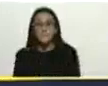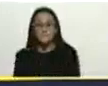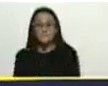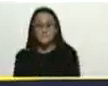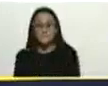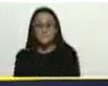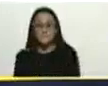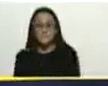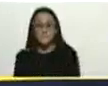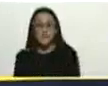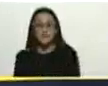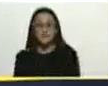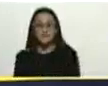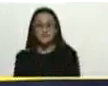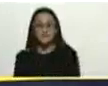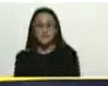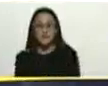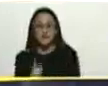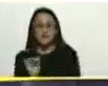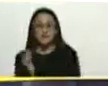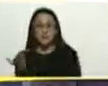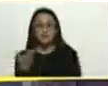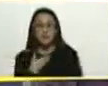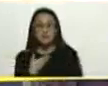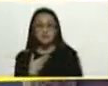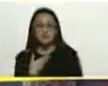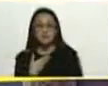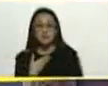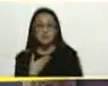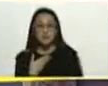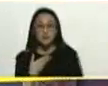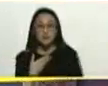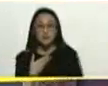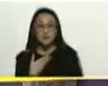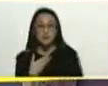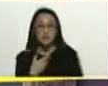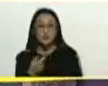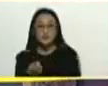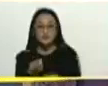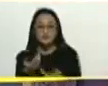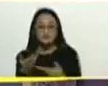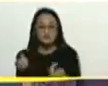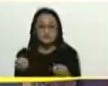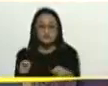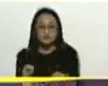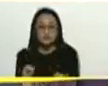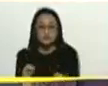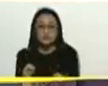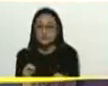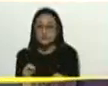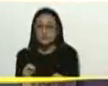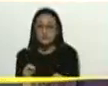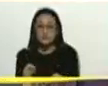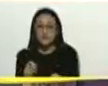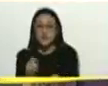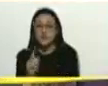cumplimiento y estas sanciones llamadas así estas medidas coercitivas son unilaterales